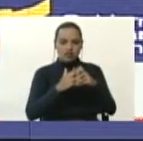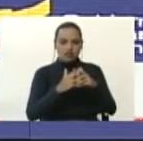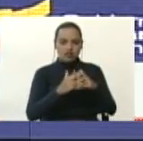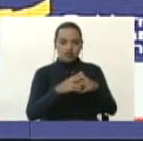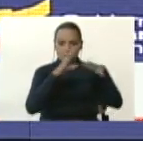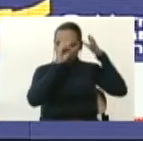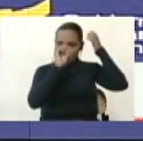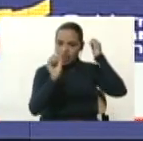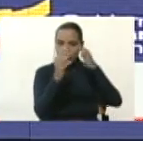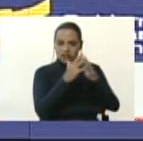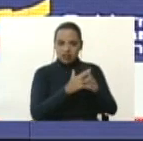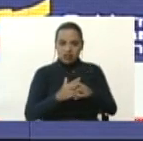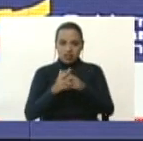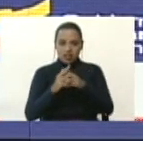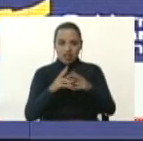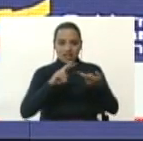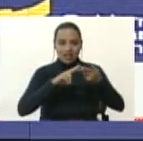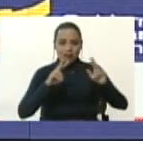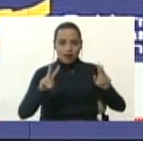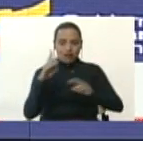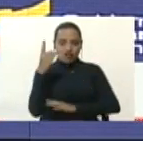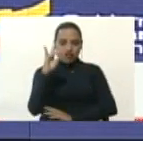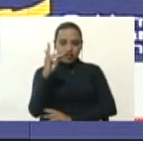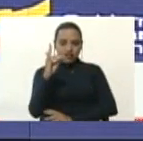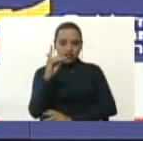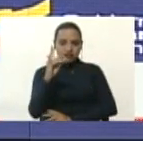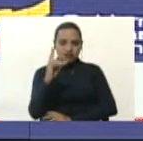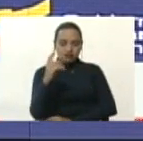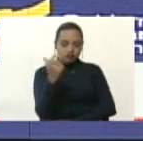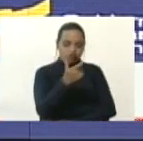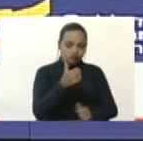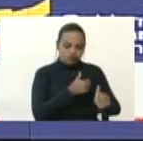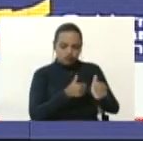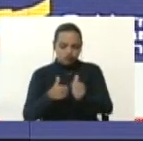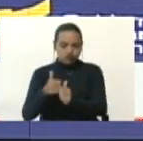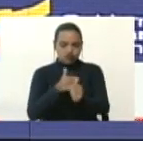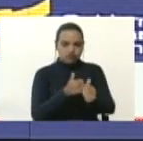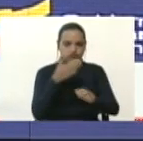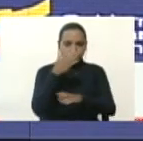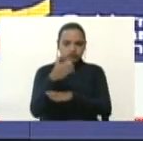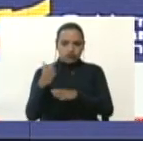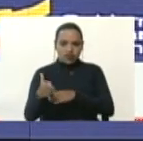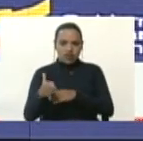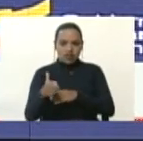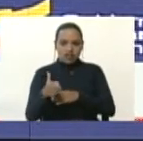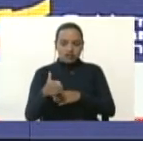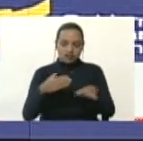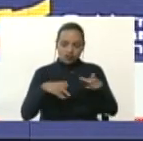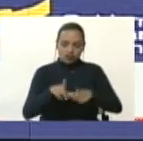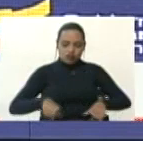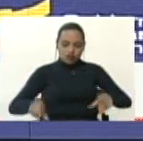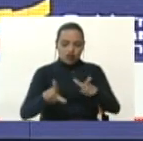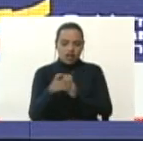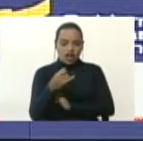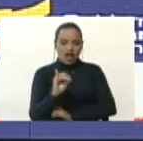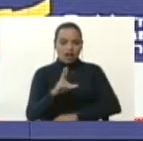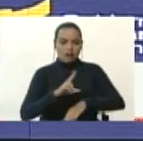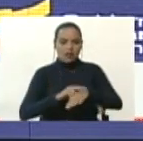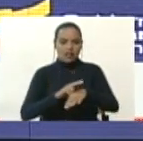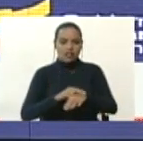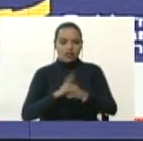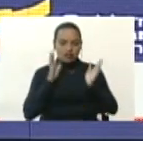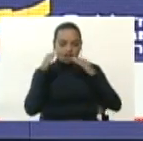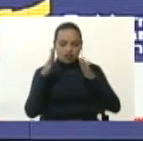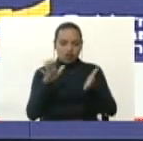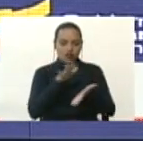Bolivia, dirigiendo los allanamientos y los asaltos a los consultorios médicos donde atienden gratuitamente